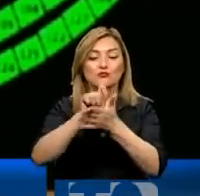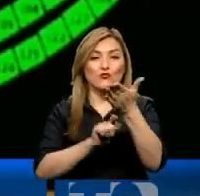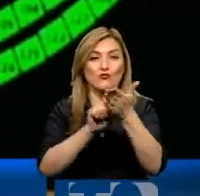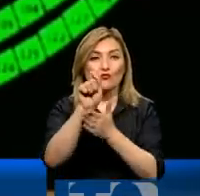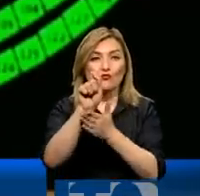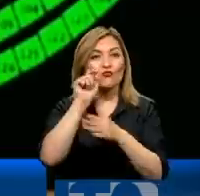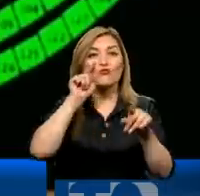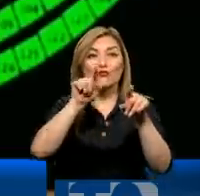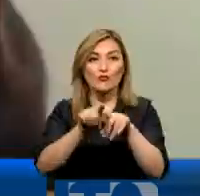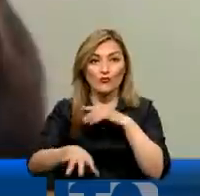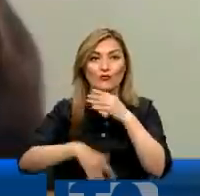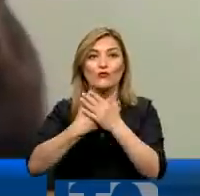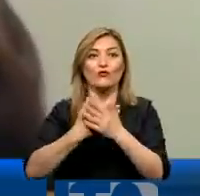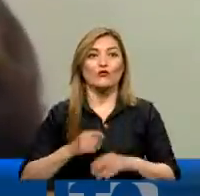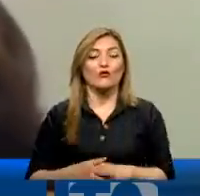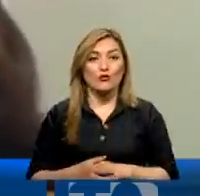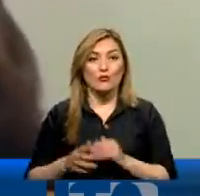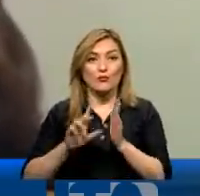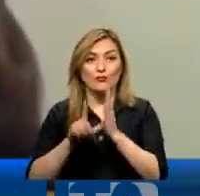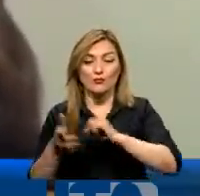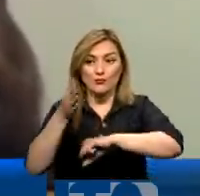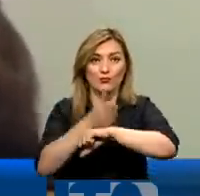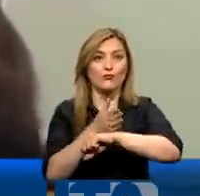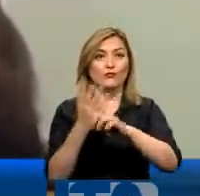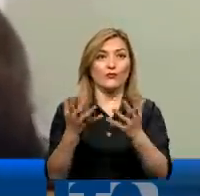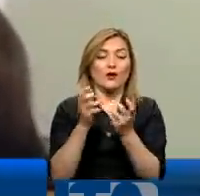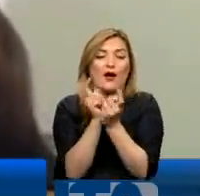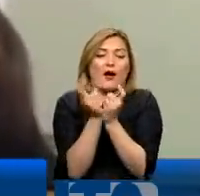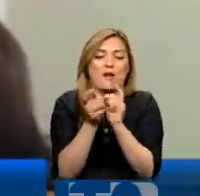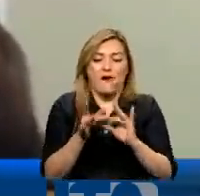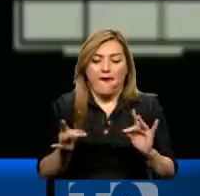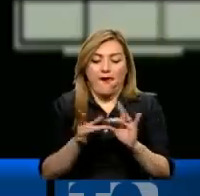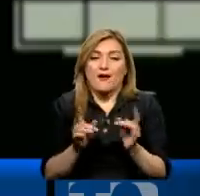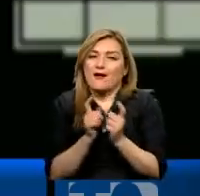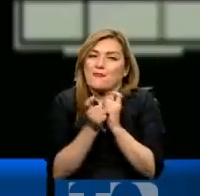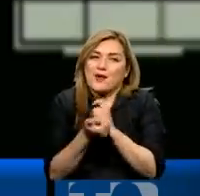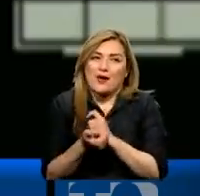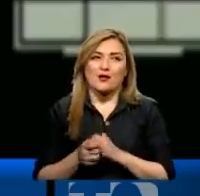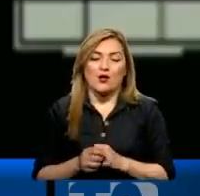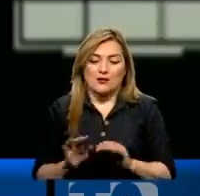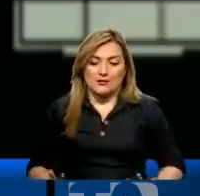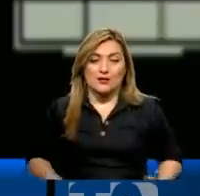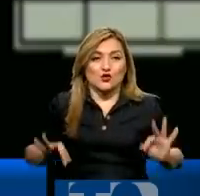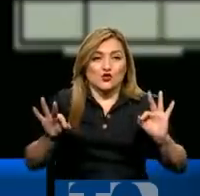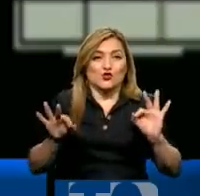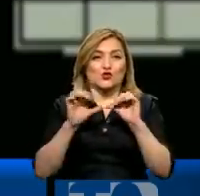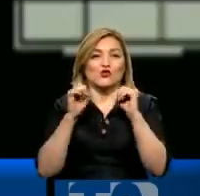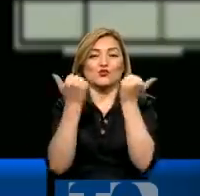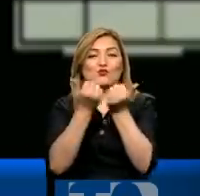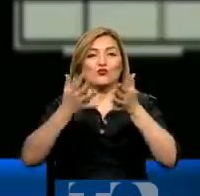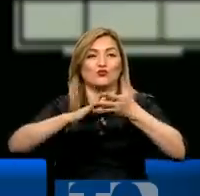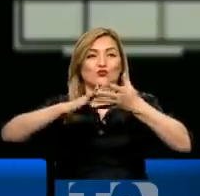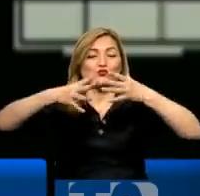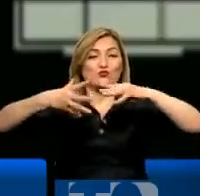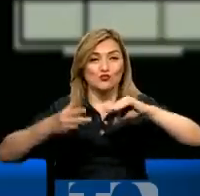por unanimidad, pese a que minutos antes querían cambiar sus textos. La única abstención fue la de la legisladora de la